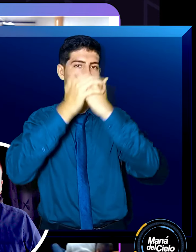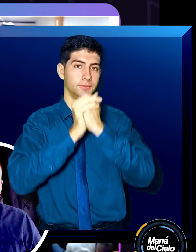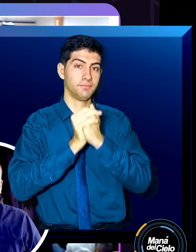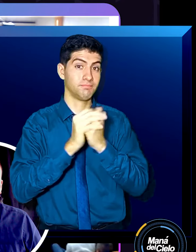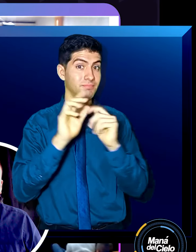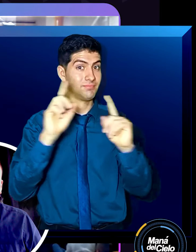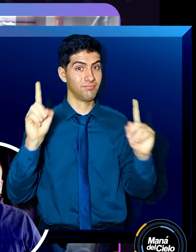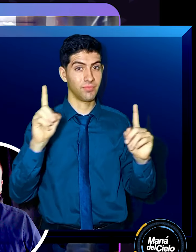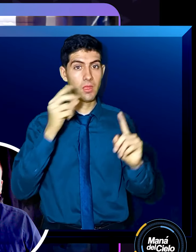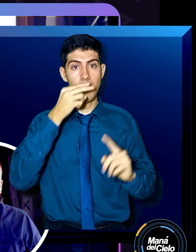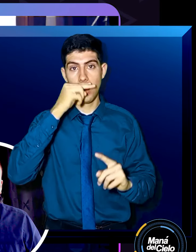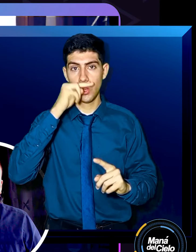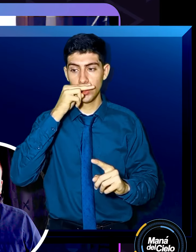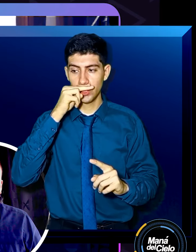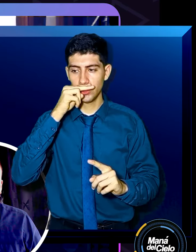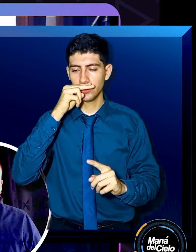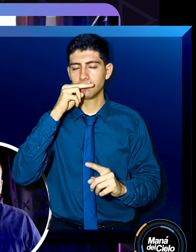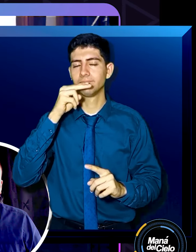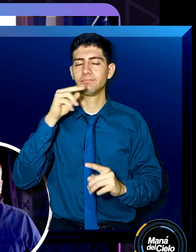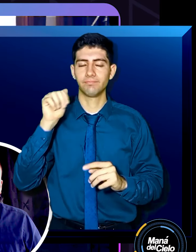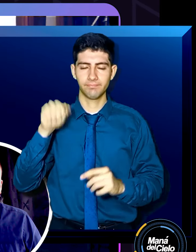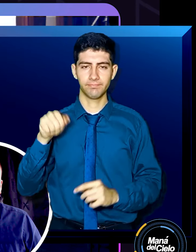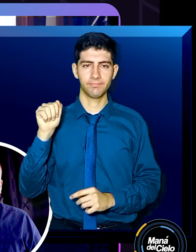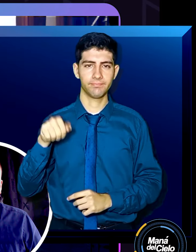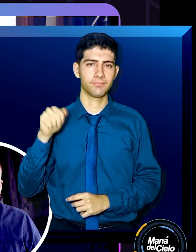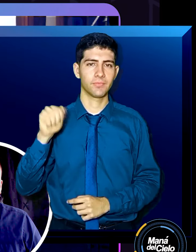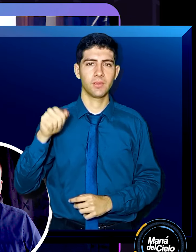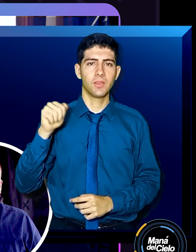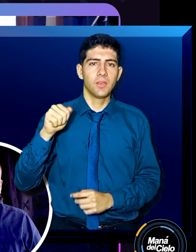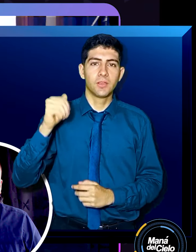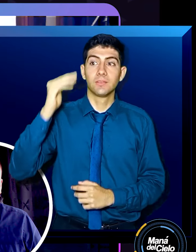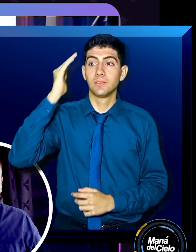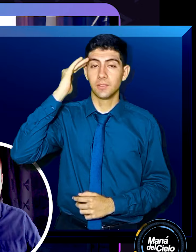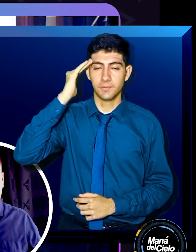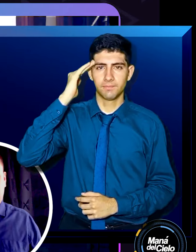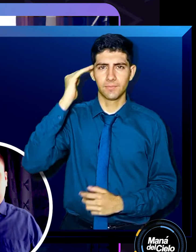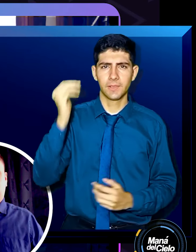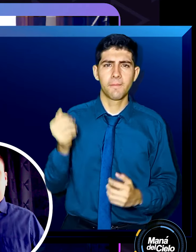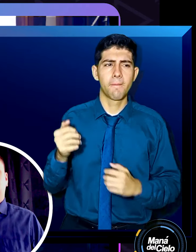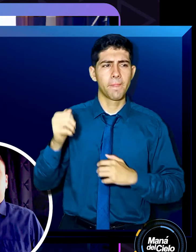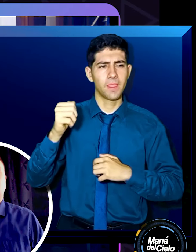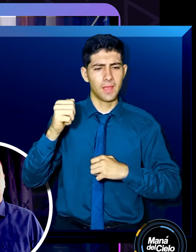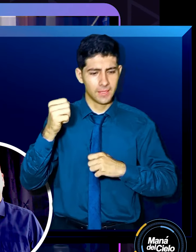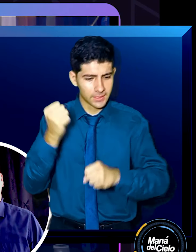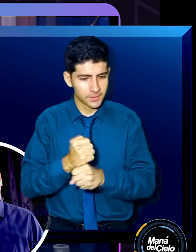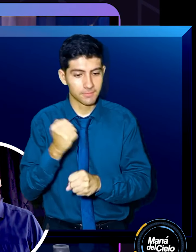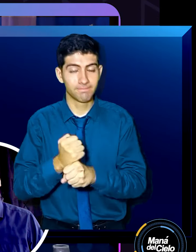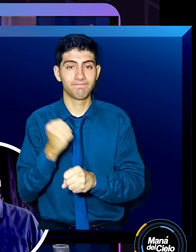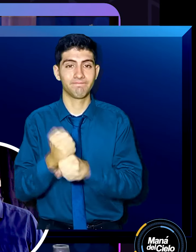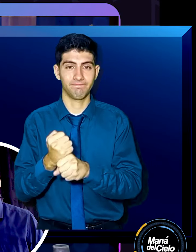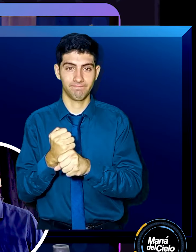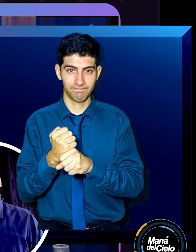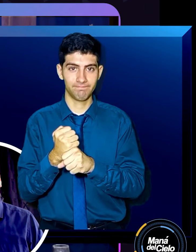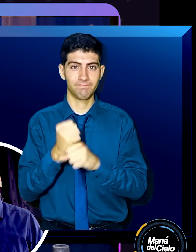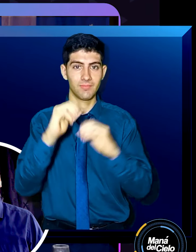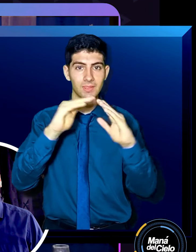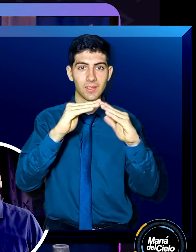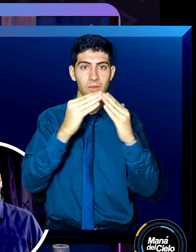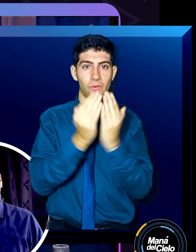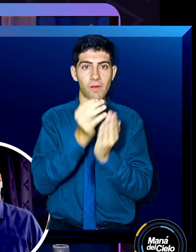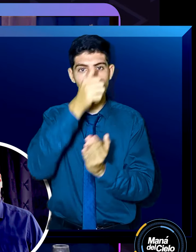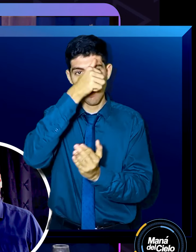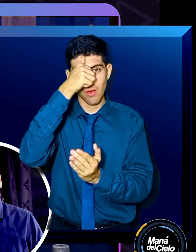ellos saben dónde están. Así que vamos a trabajar muy fuerte por esa escuela dominical,